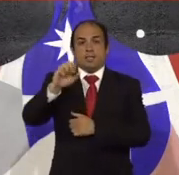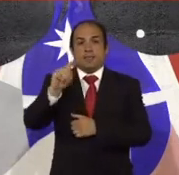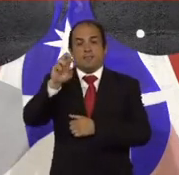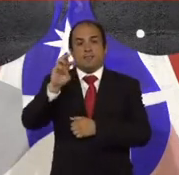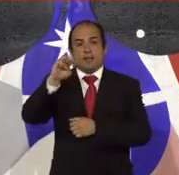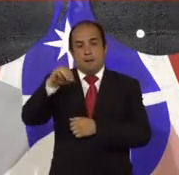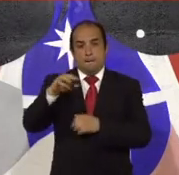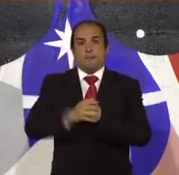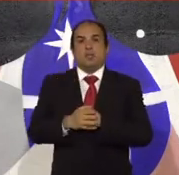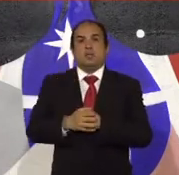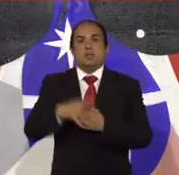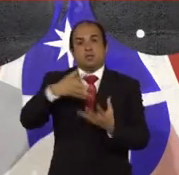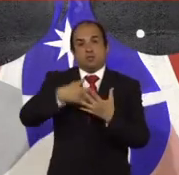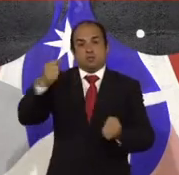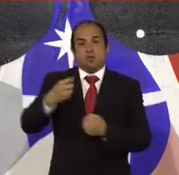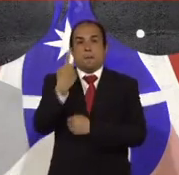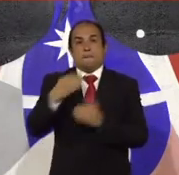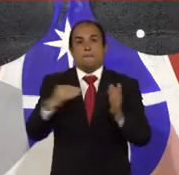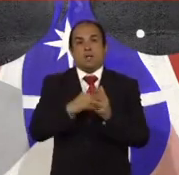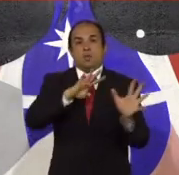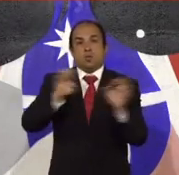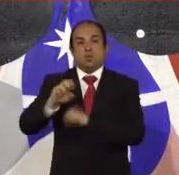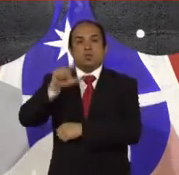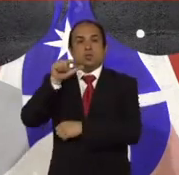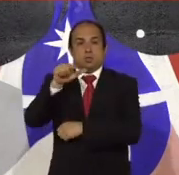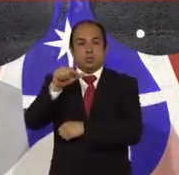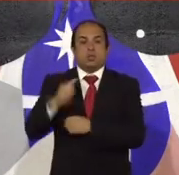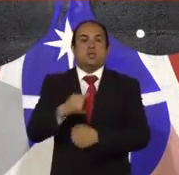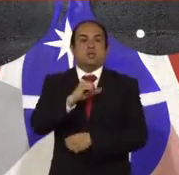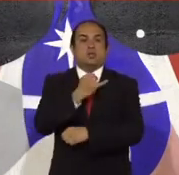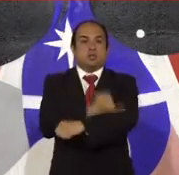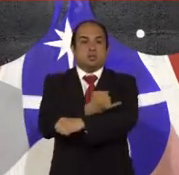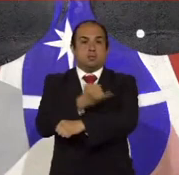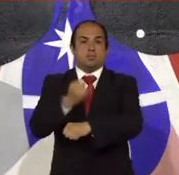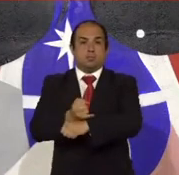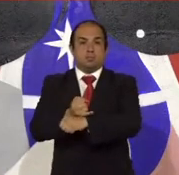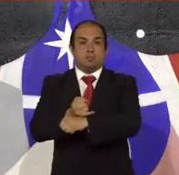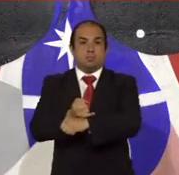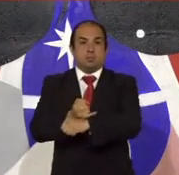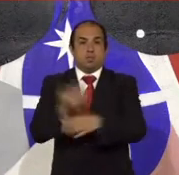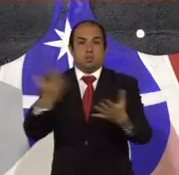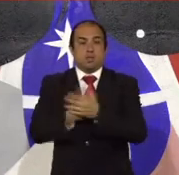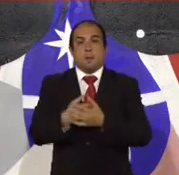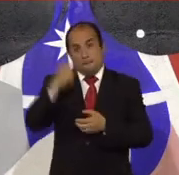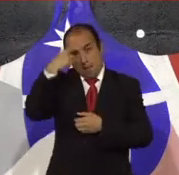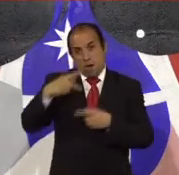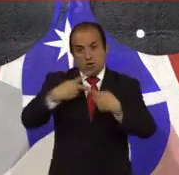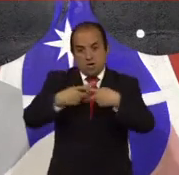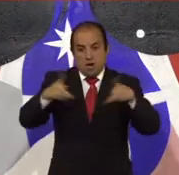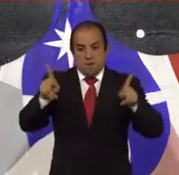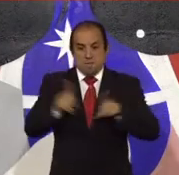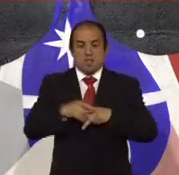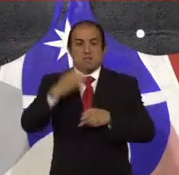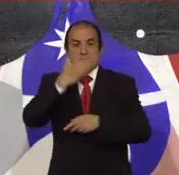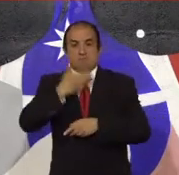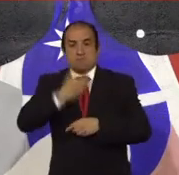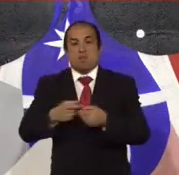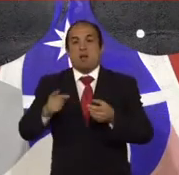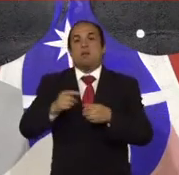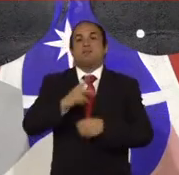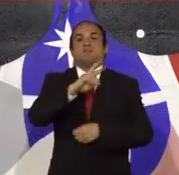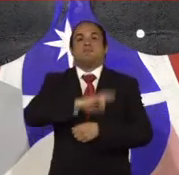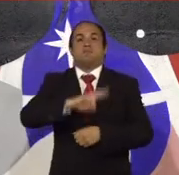CETRAM de Constitución de 1917 en Iztapalapa, iba a ser para una plaza comercial privada, ya lo habían